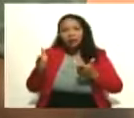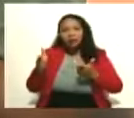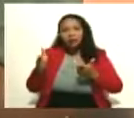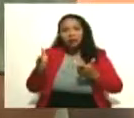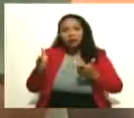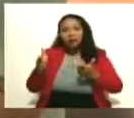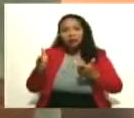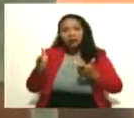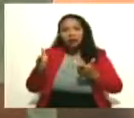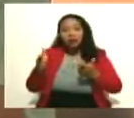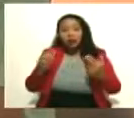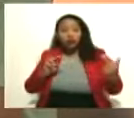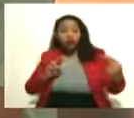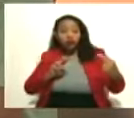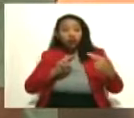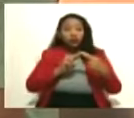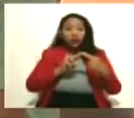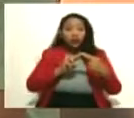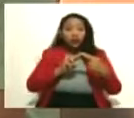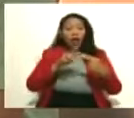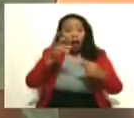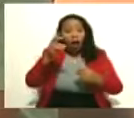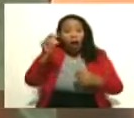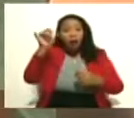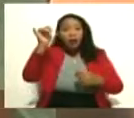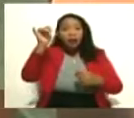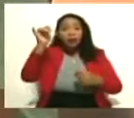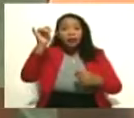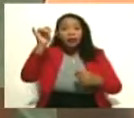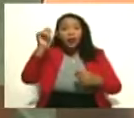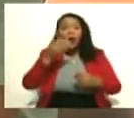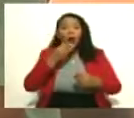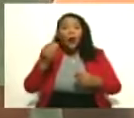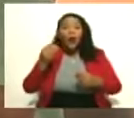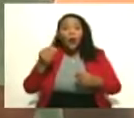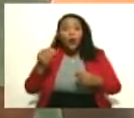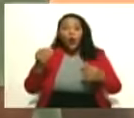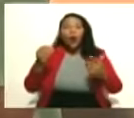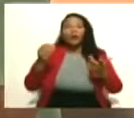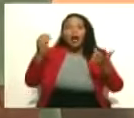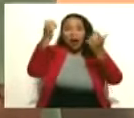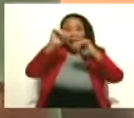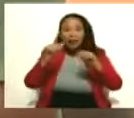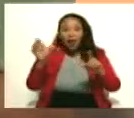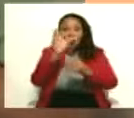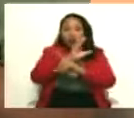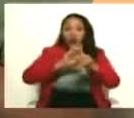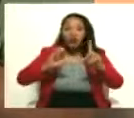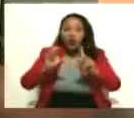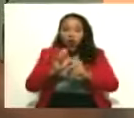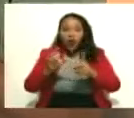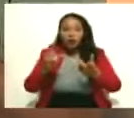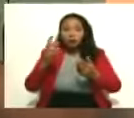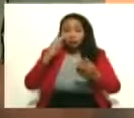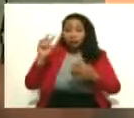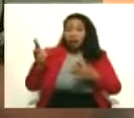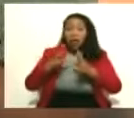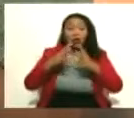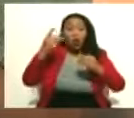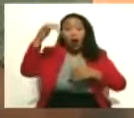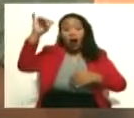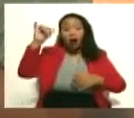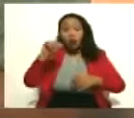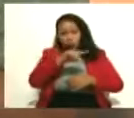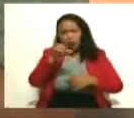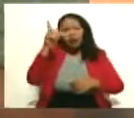los encuentros maravillosos que ha tenido con jóvenes, con artistas, con cultores, que hemos tenido todos. Estoy seguro que